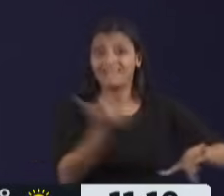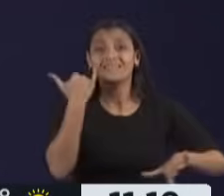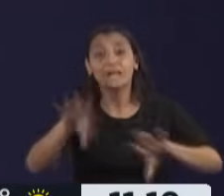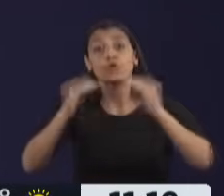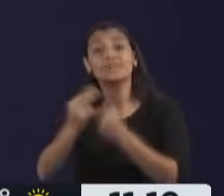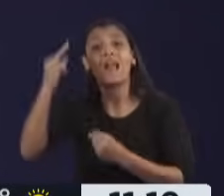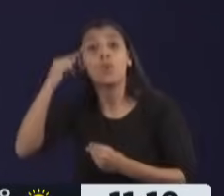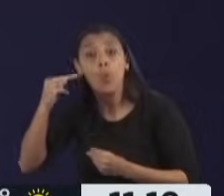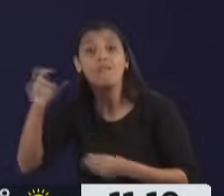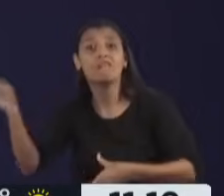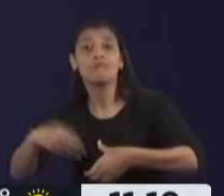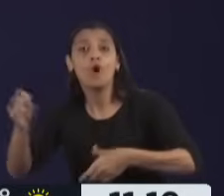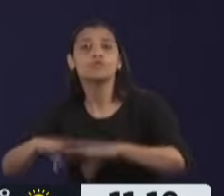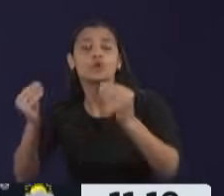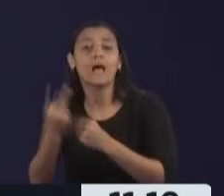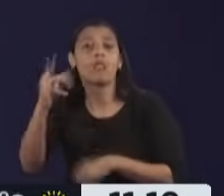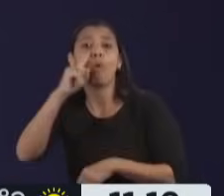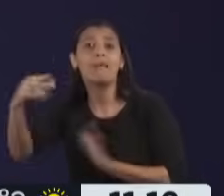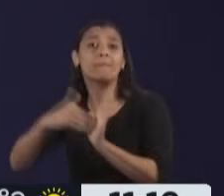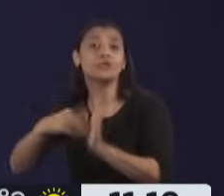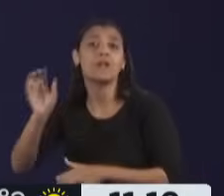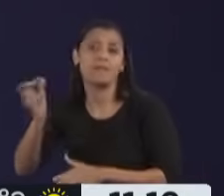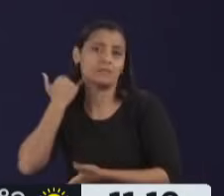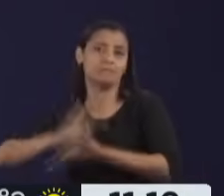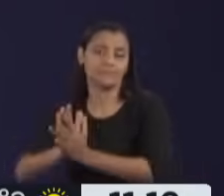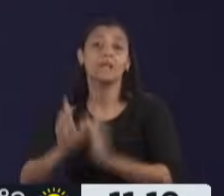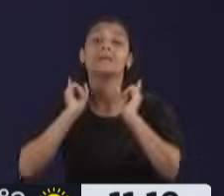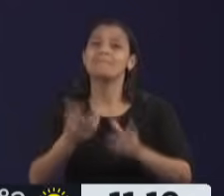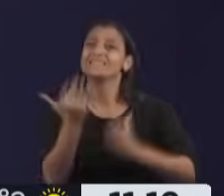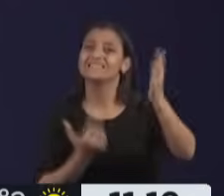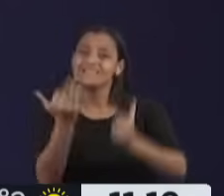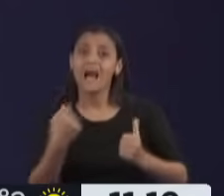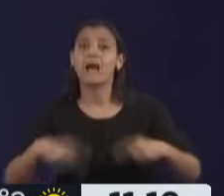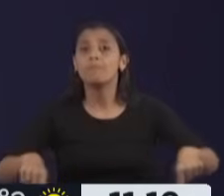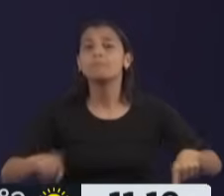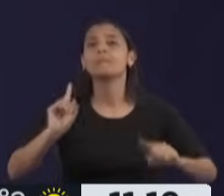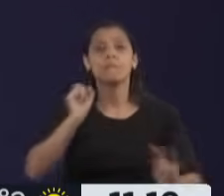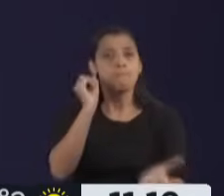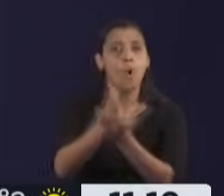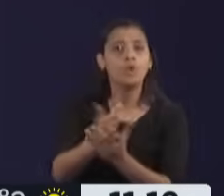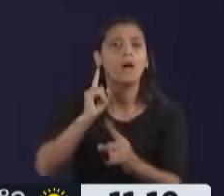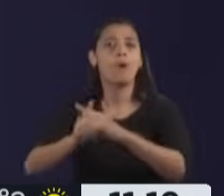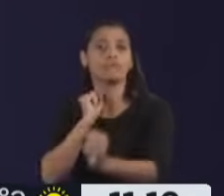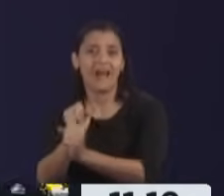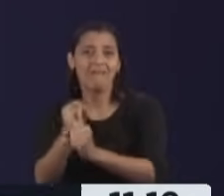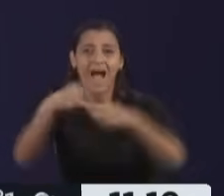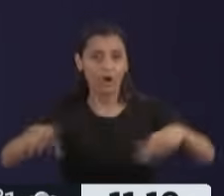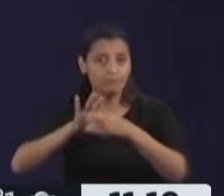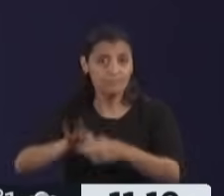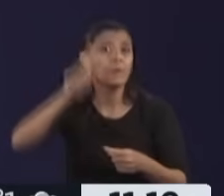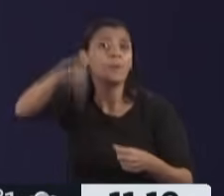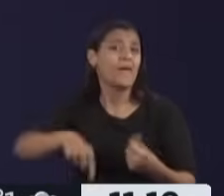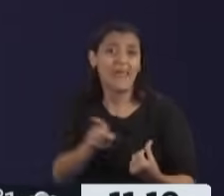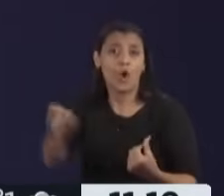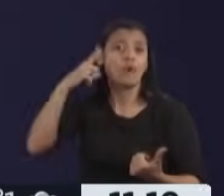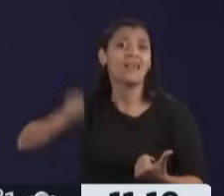que representaban 2.000 millones de dólares. Se eliminan multas laborales, esto ataca directamente al juicio